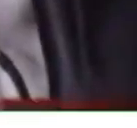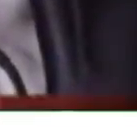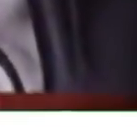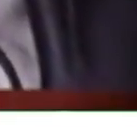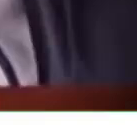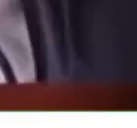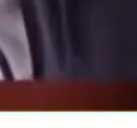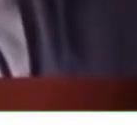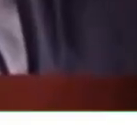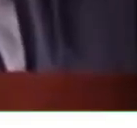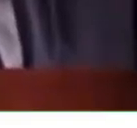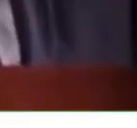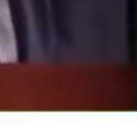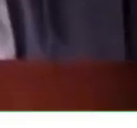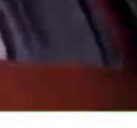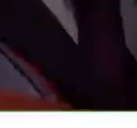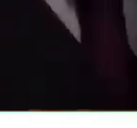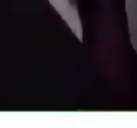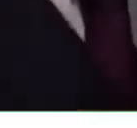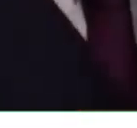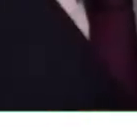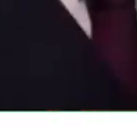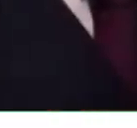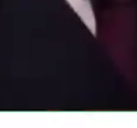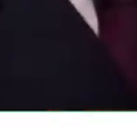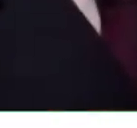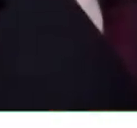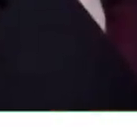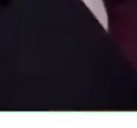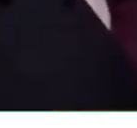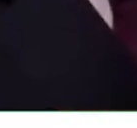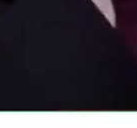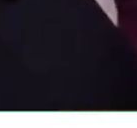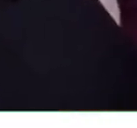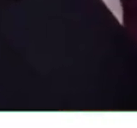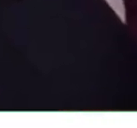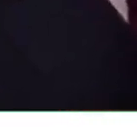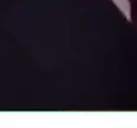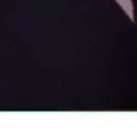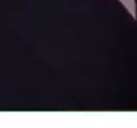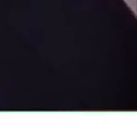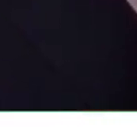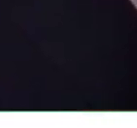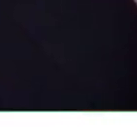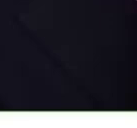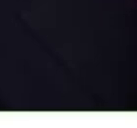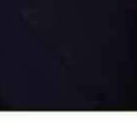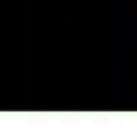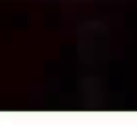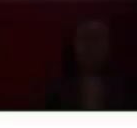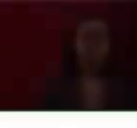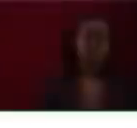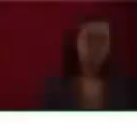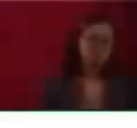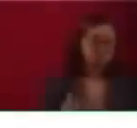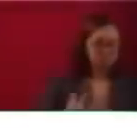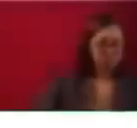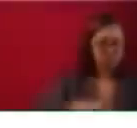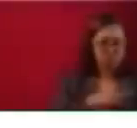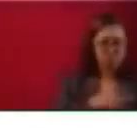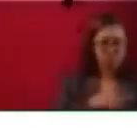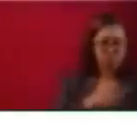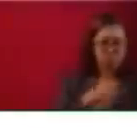por supuesto, exhibiendo a nivel nacional el hambre por el dinero de los neoliberales. Prepárate porque más de un